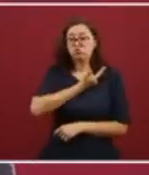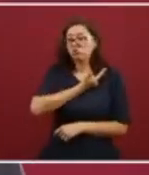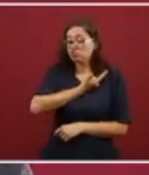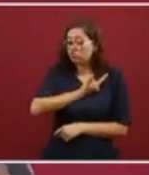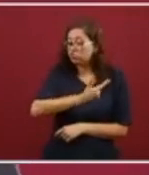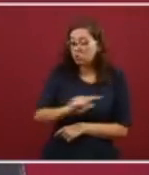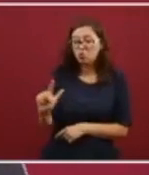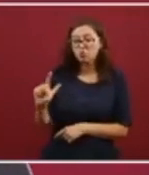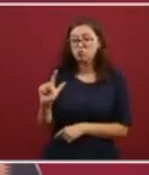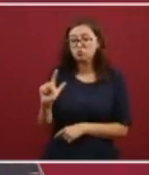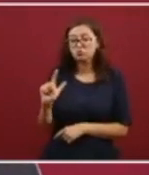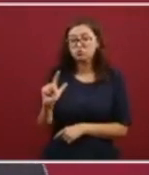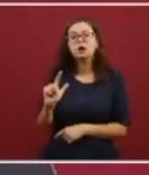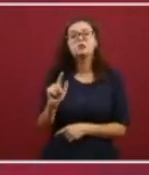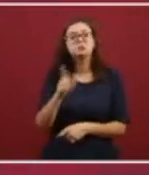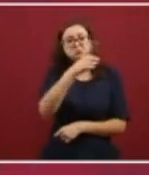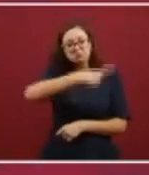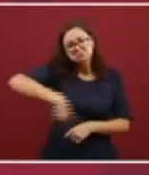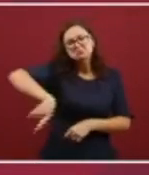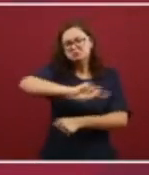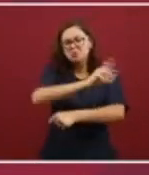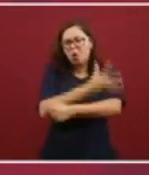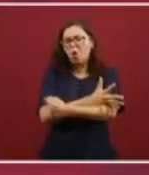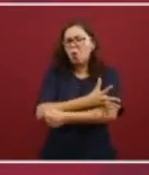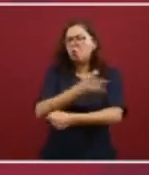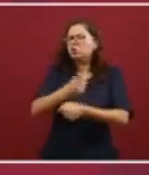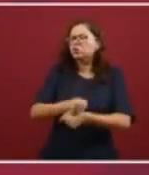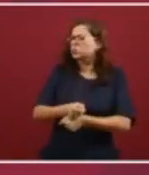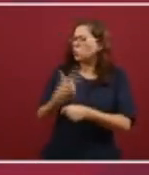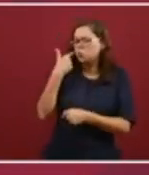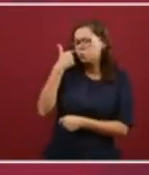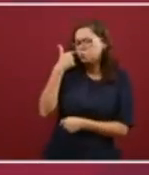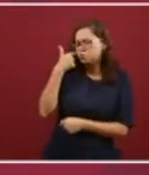pues en un acto de honestidad